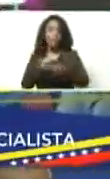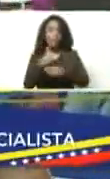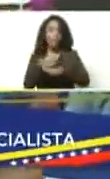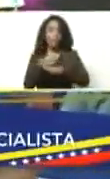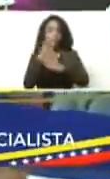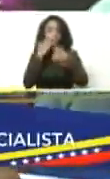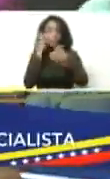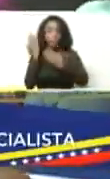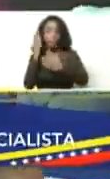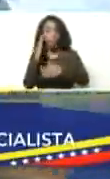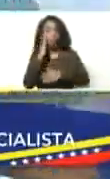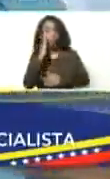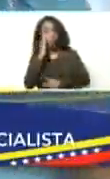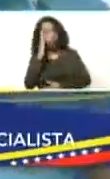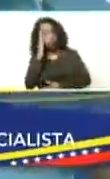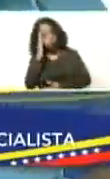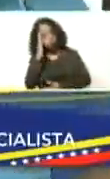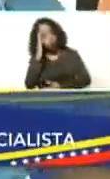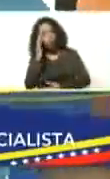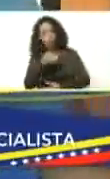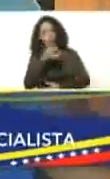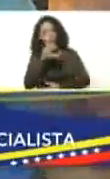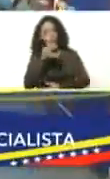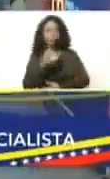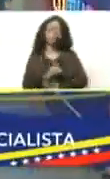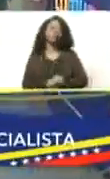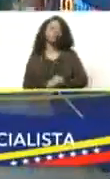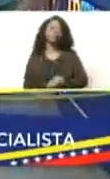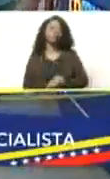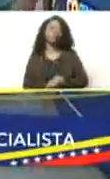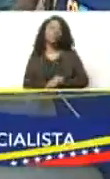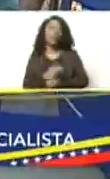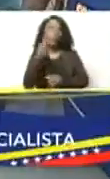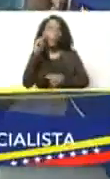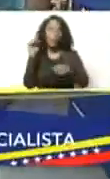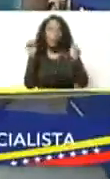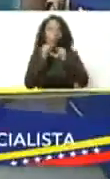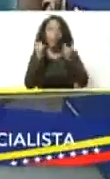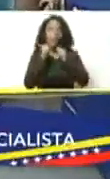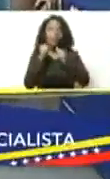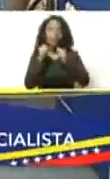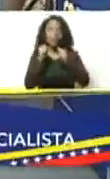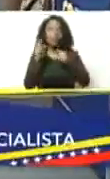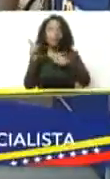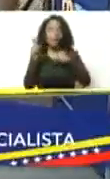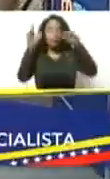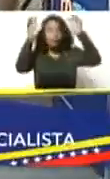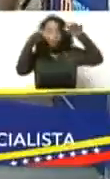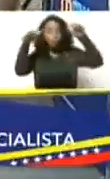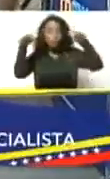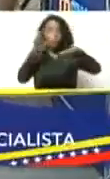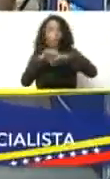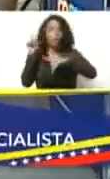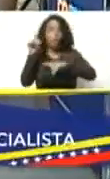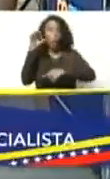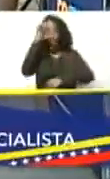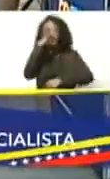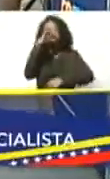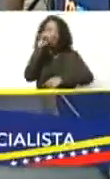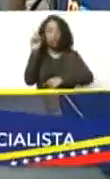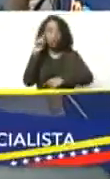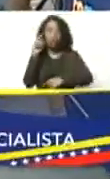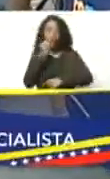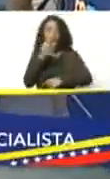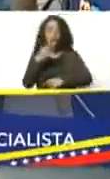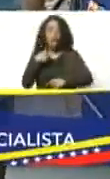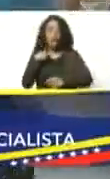la voz, están durmiendo la siesta de la tarde. Y además como está nublado y está así fresco que de la lluvia, los cochinitos dicen, bueno,